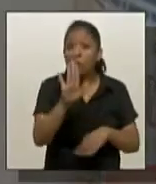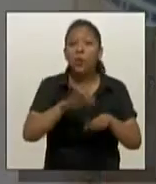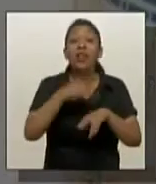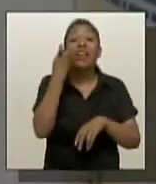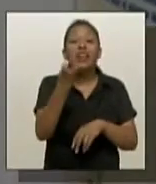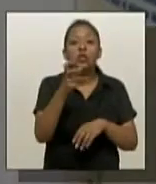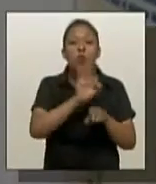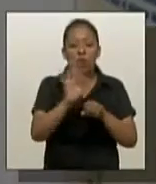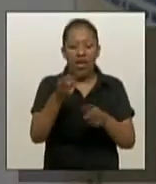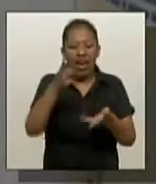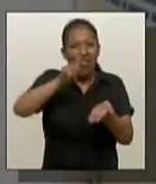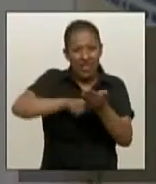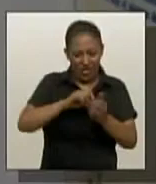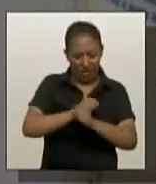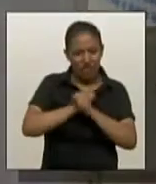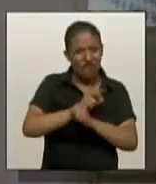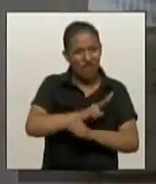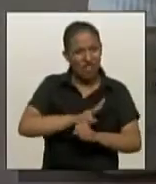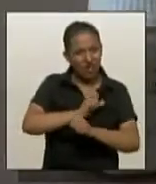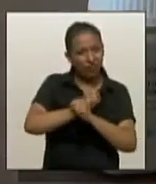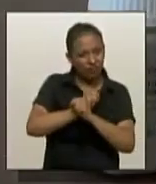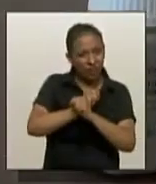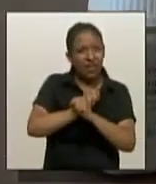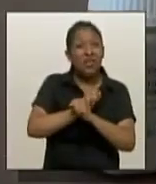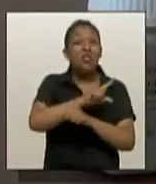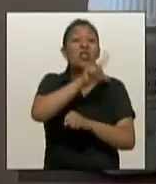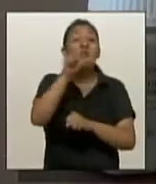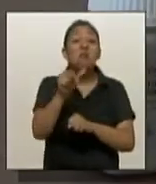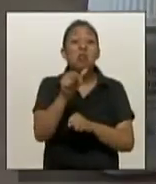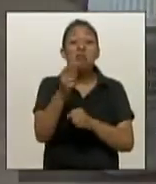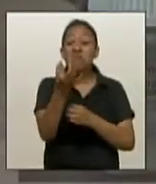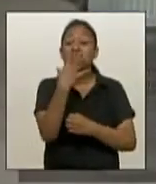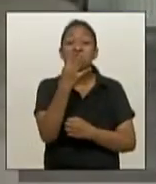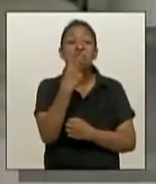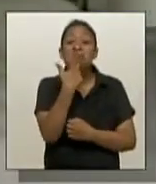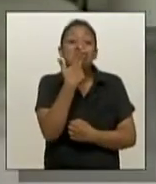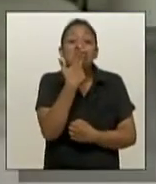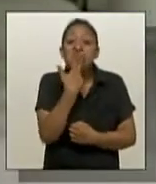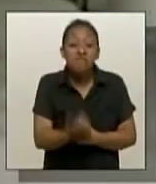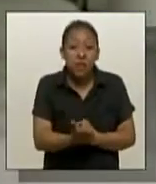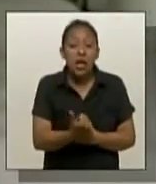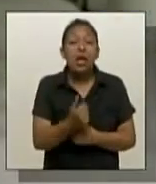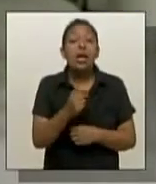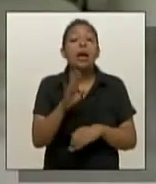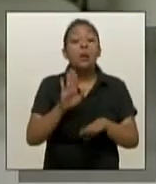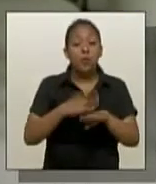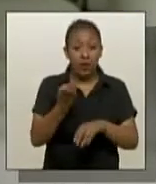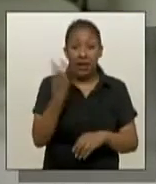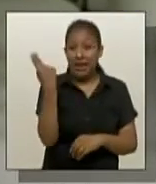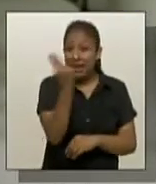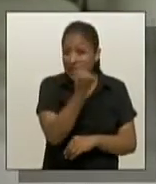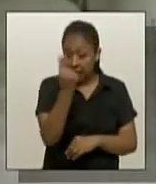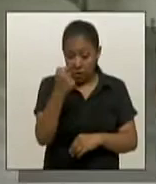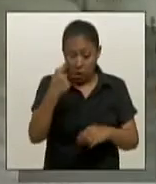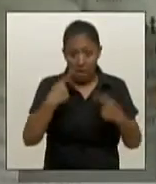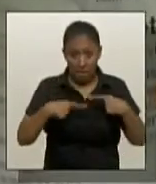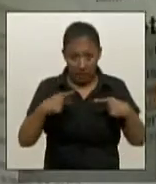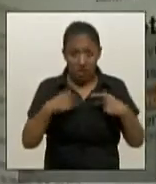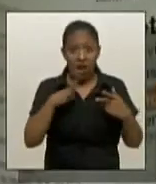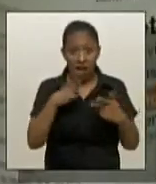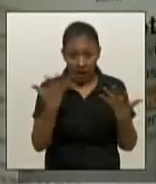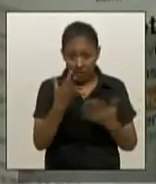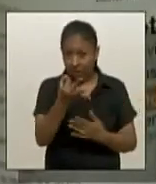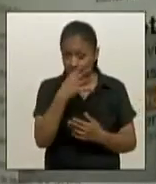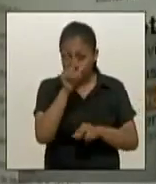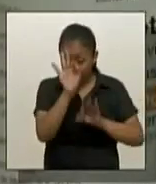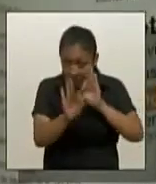generar resistencias del virus y puede hacer ya que el tratamiento sea ineficaz. Entonces es necesario que la persona que esté bajo tratamiento